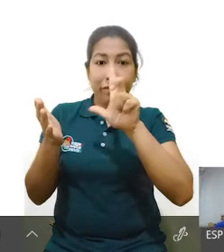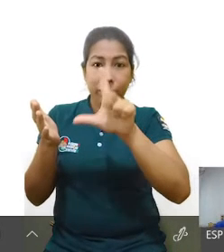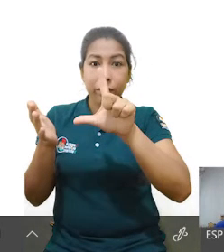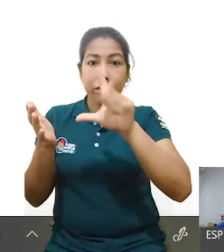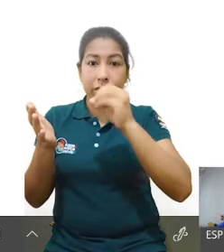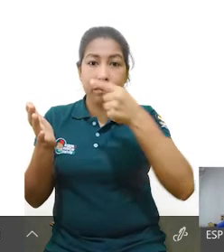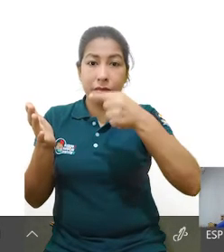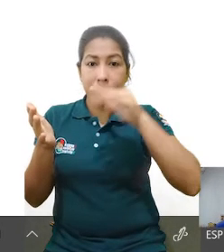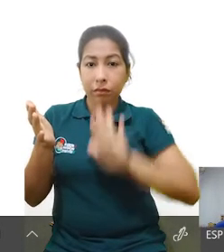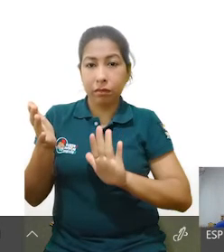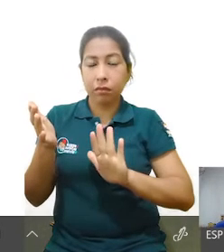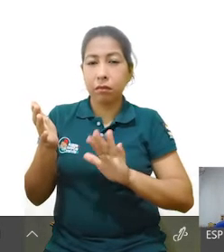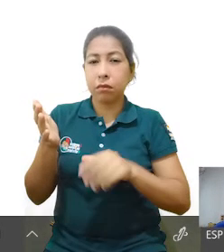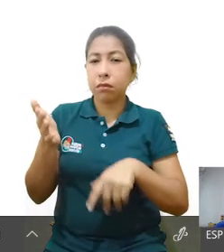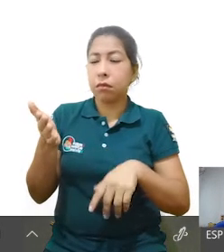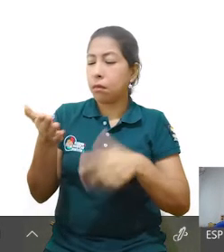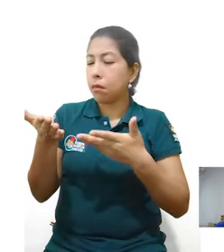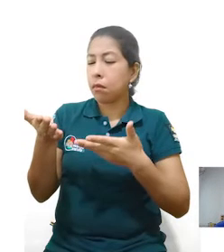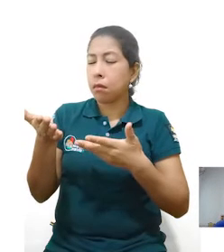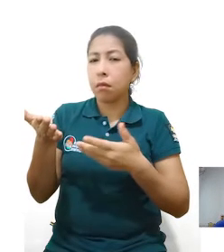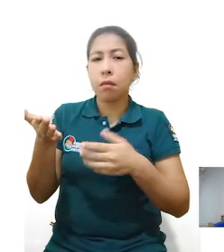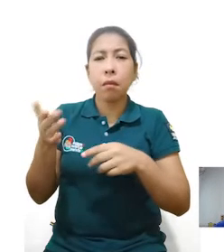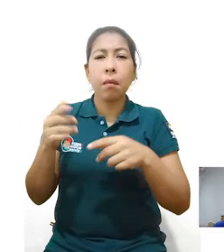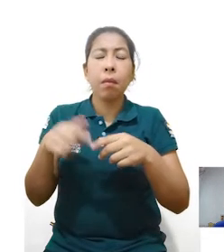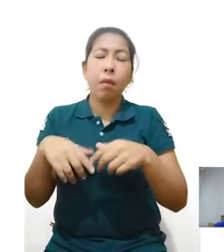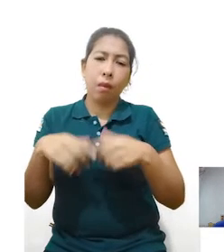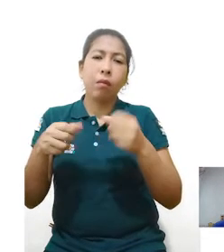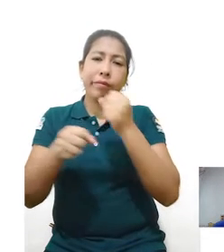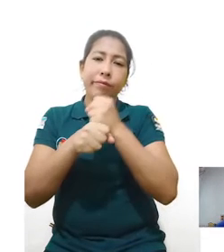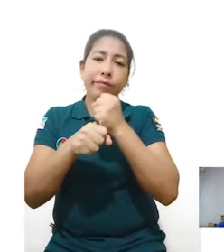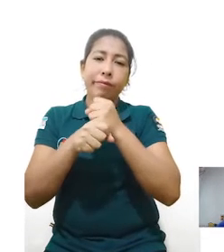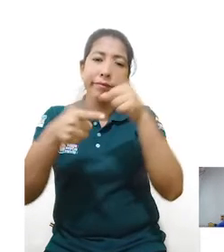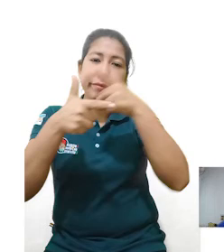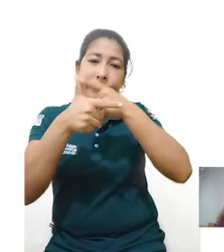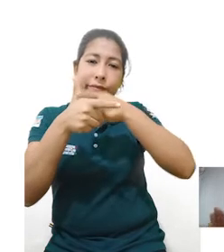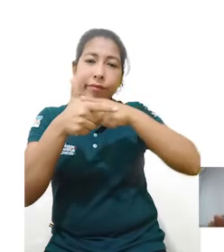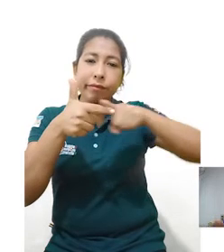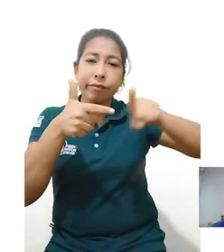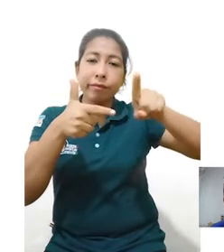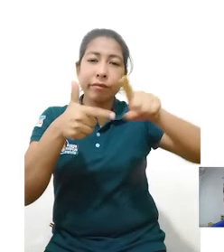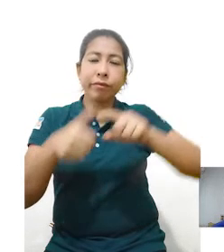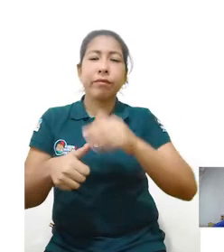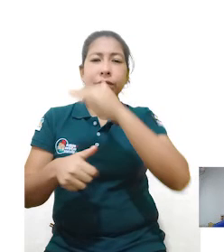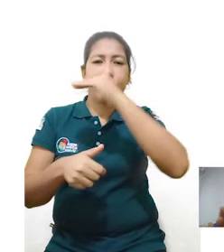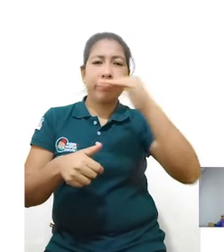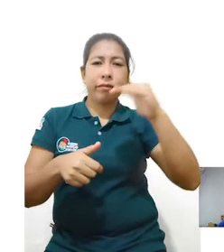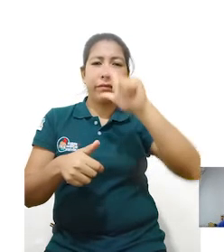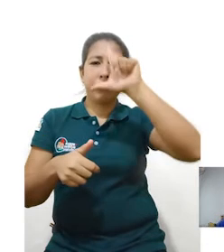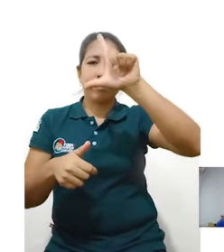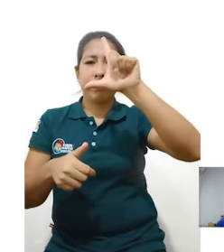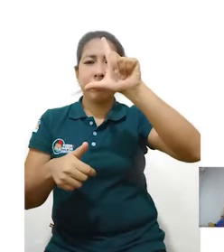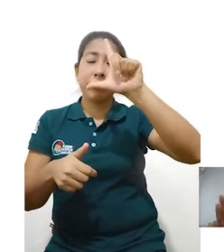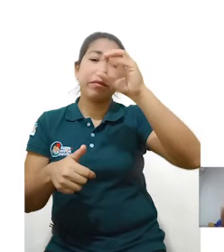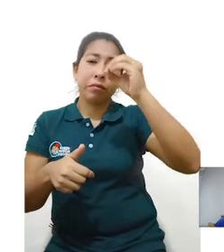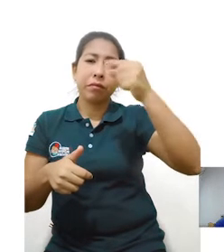5. Entonces lo que hacemos es realizar una pequeña división del logaritmo del